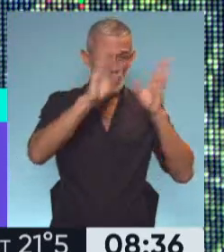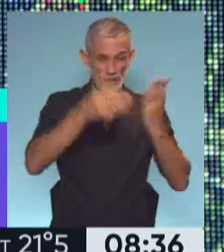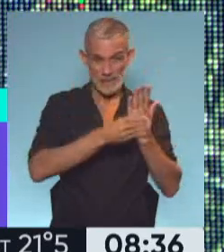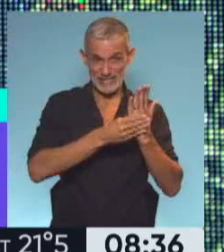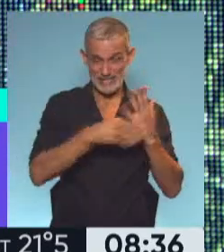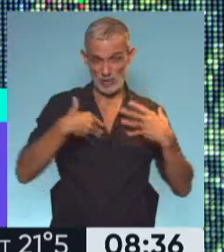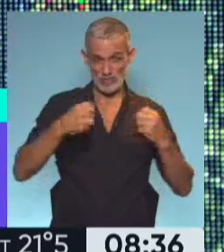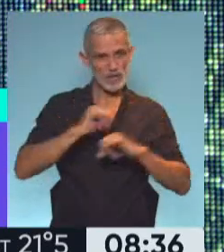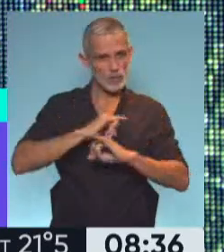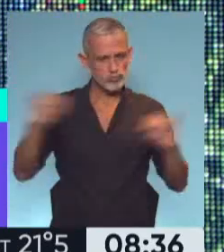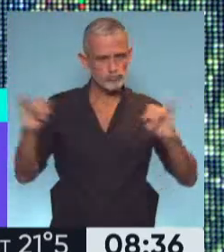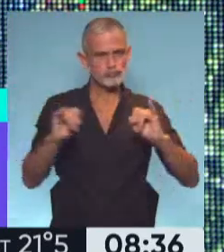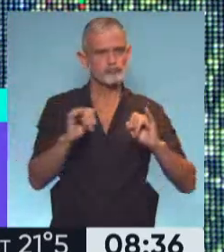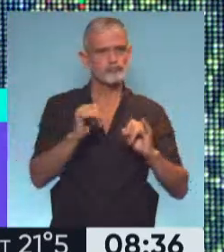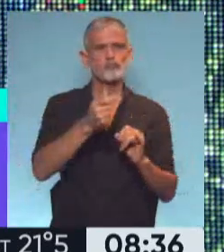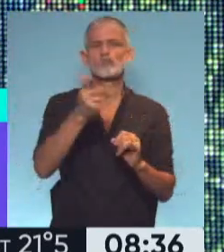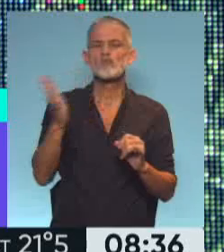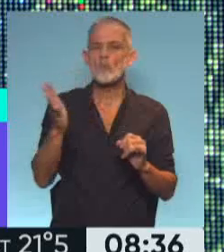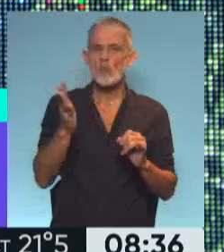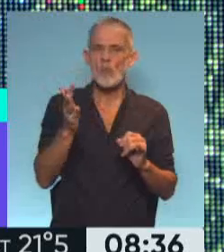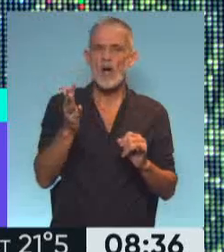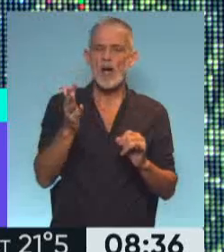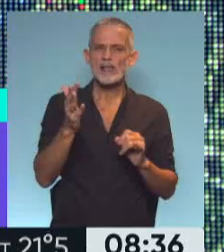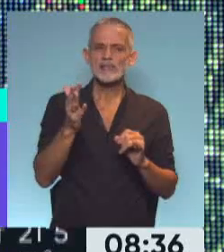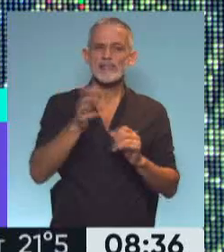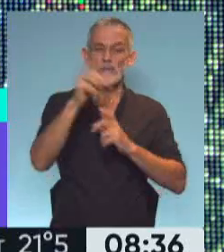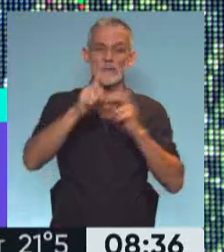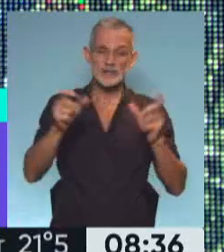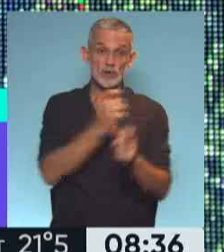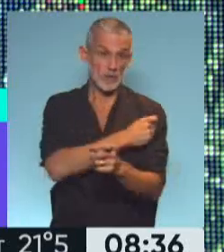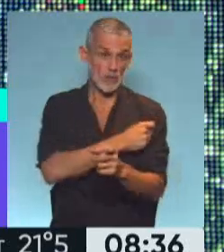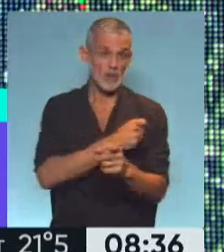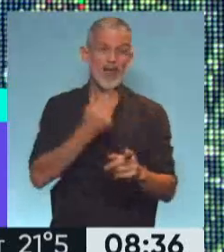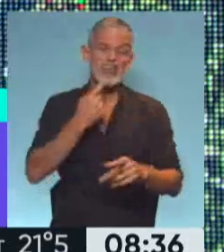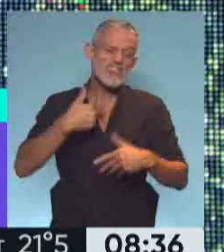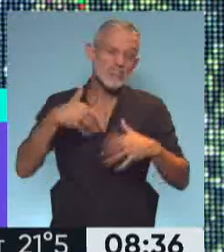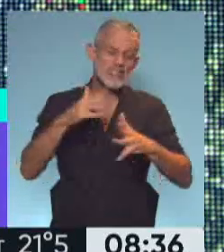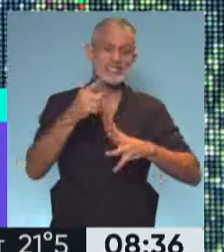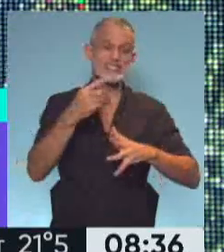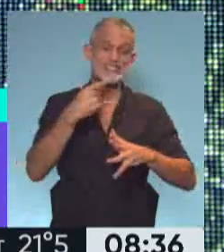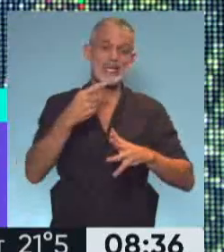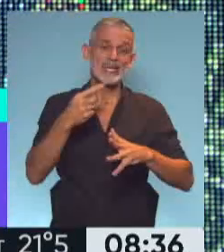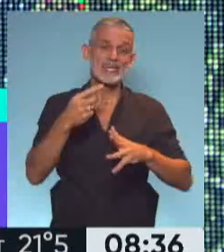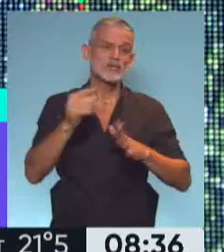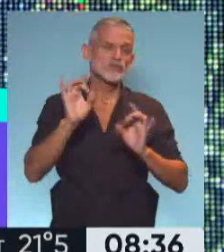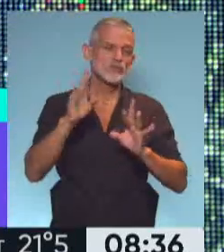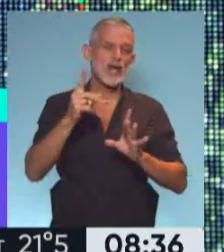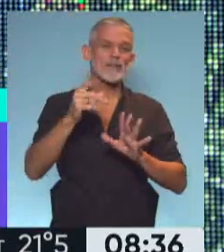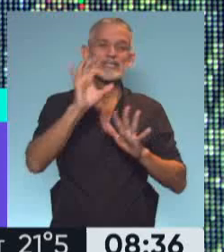Salud de estadísticas sobre la población vacunada que dicen que solo